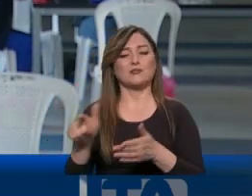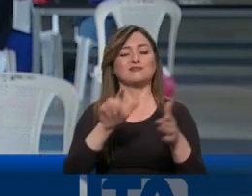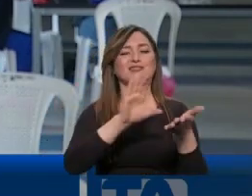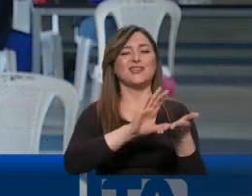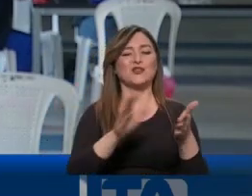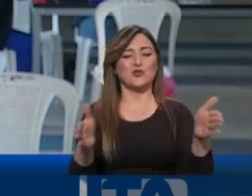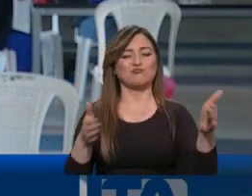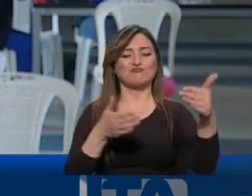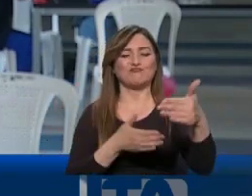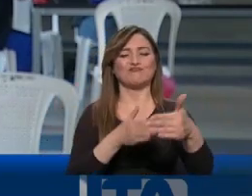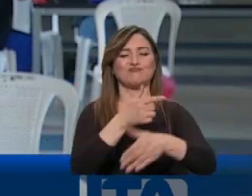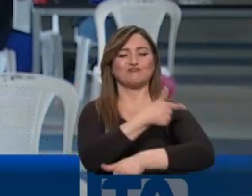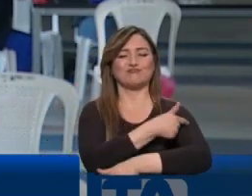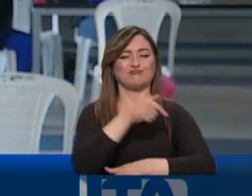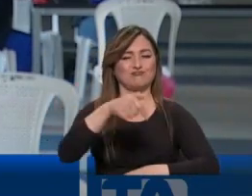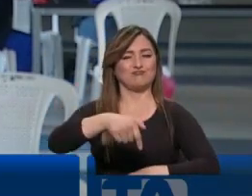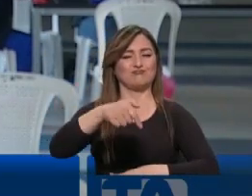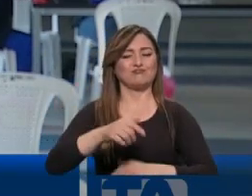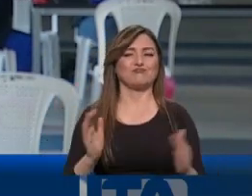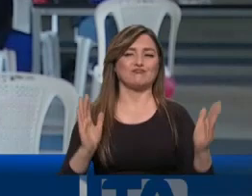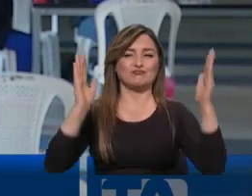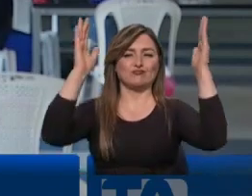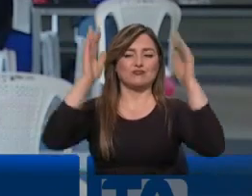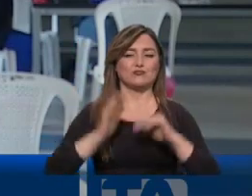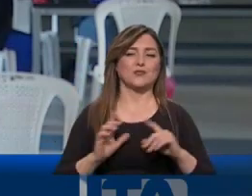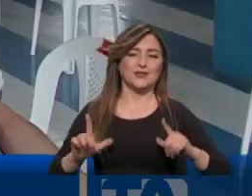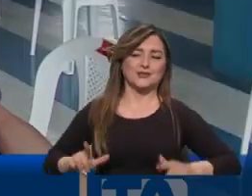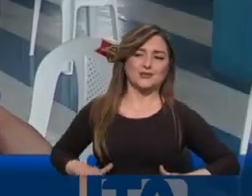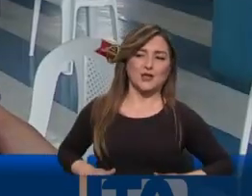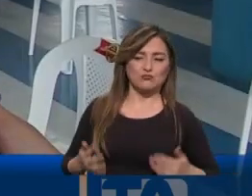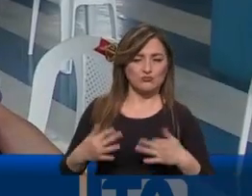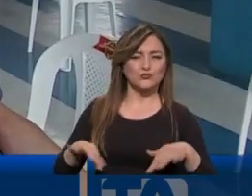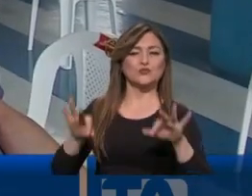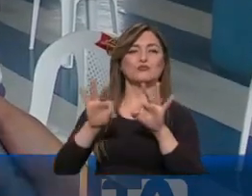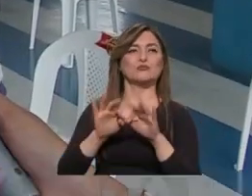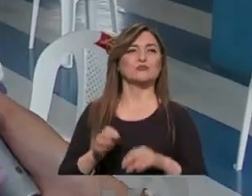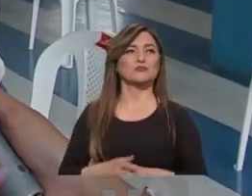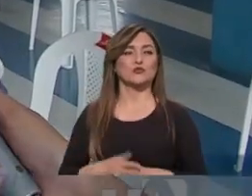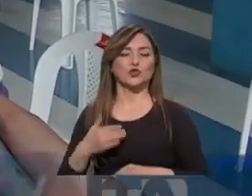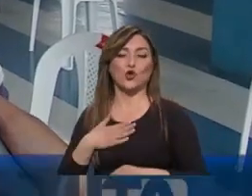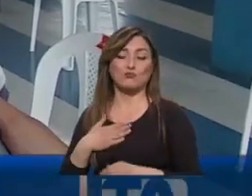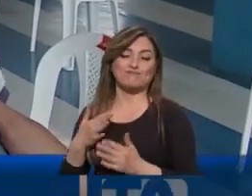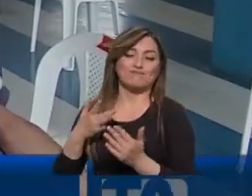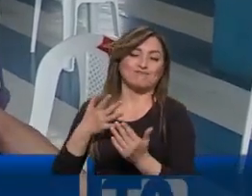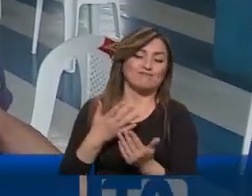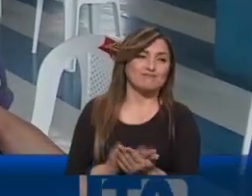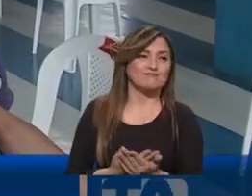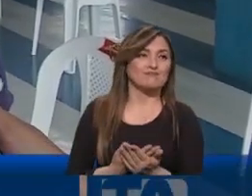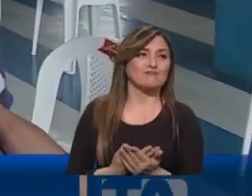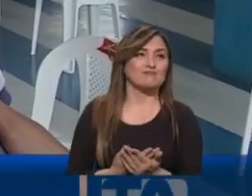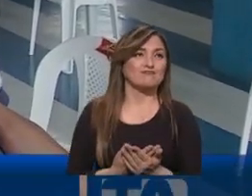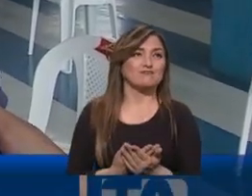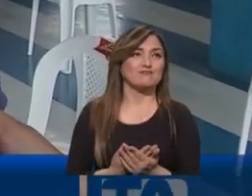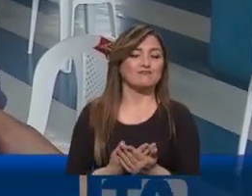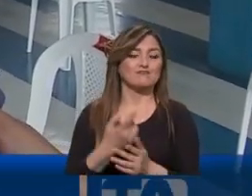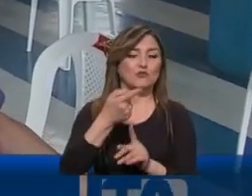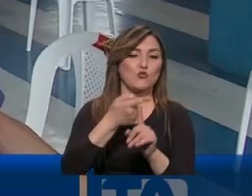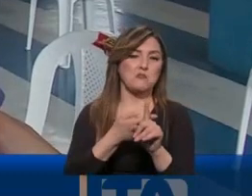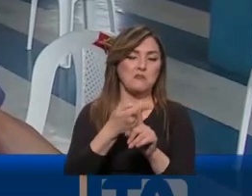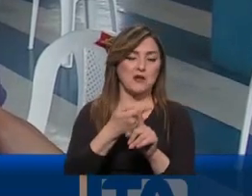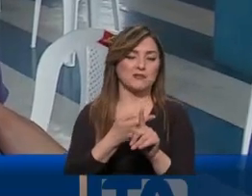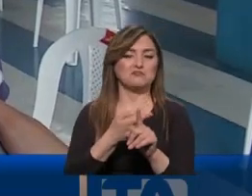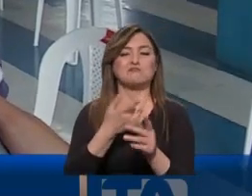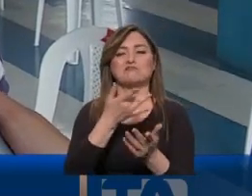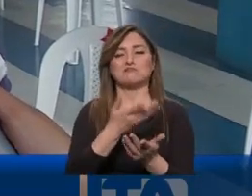todo por la salud de no solo de ellos, sino del resto. Yo estoy recién llegado acá. Apenas tengo un mes de